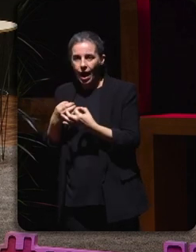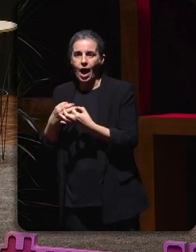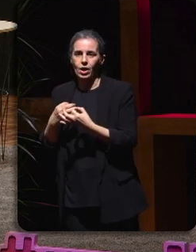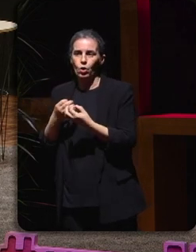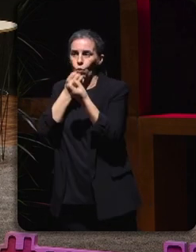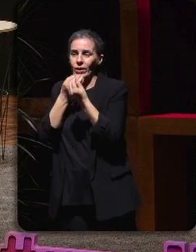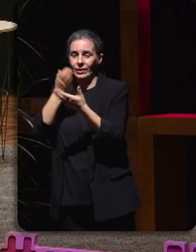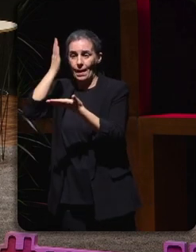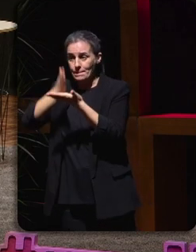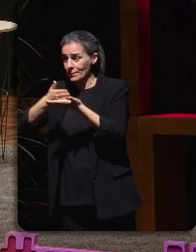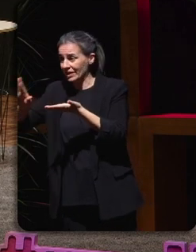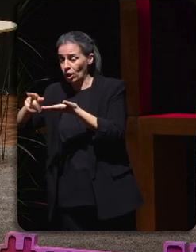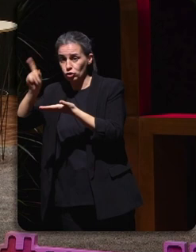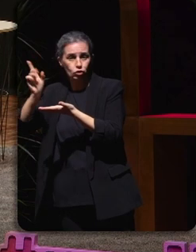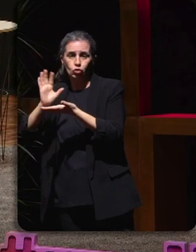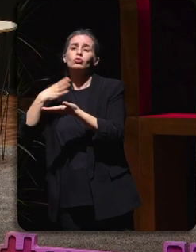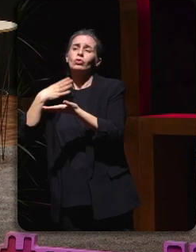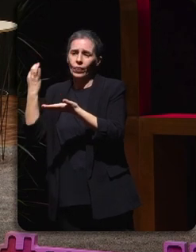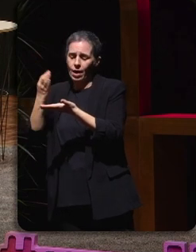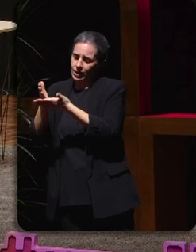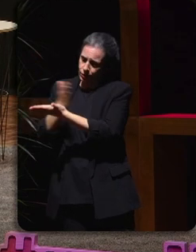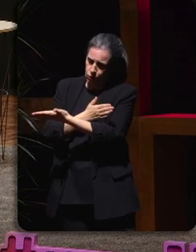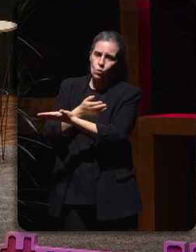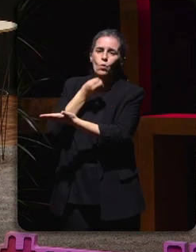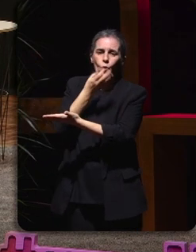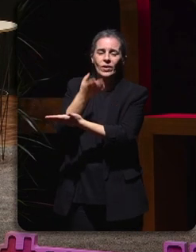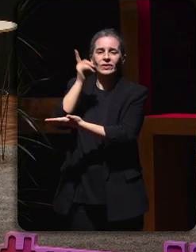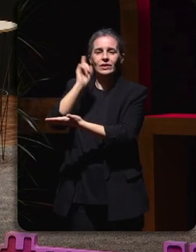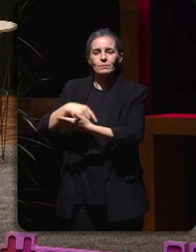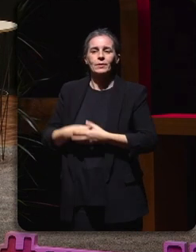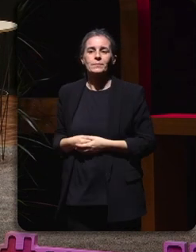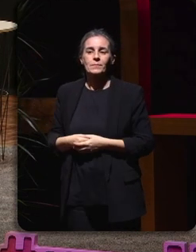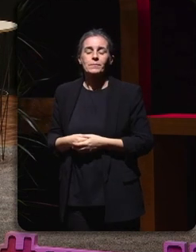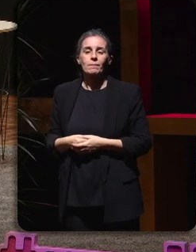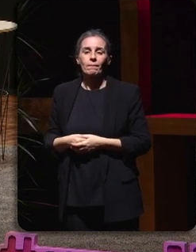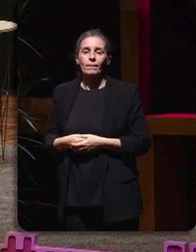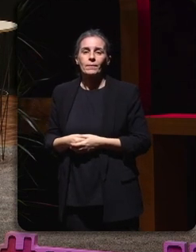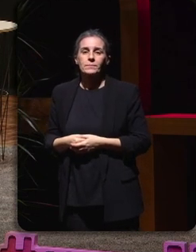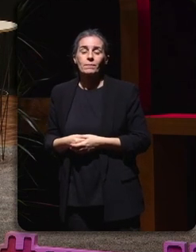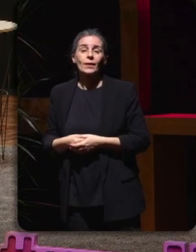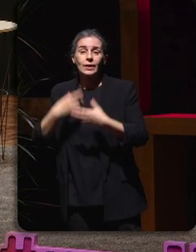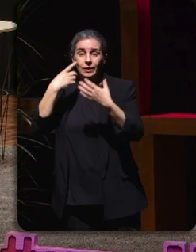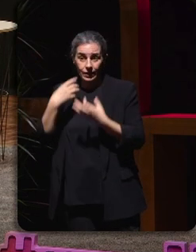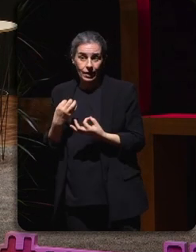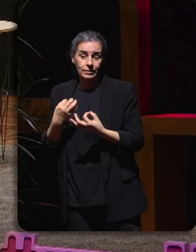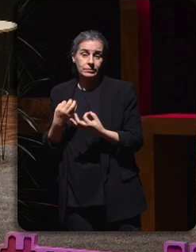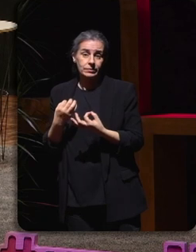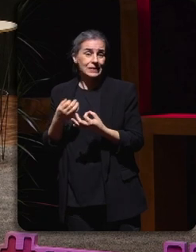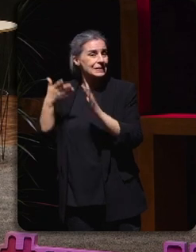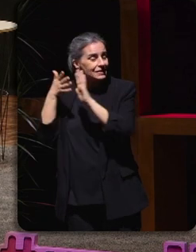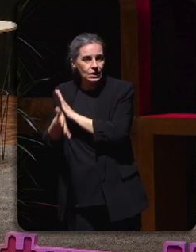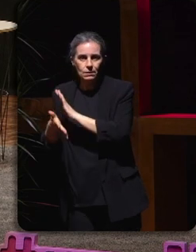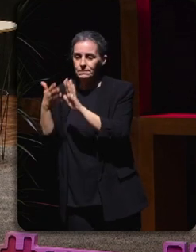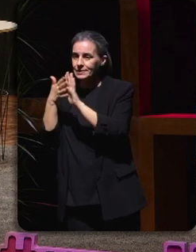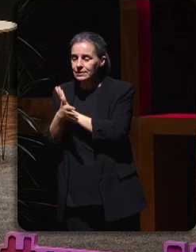una parte que no se cuenta y todo el mundo sabe que decir media verdad es una manera de mentir porque siempre siempre